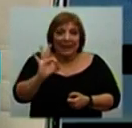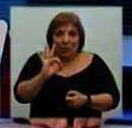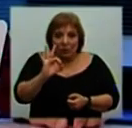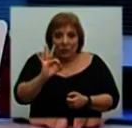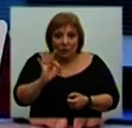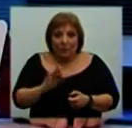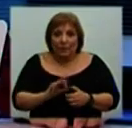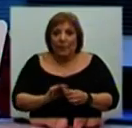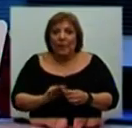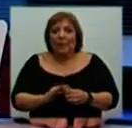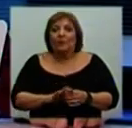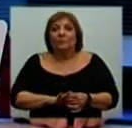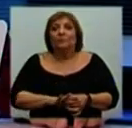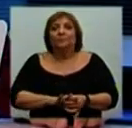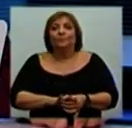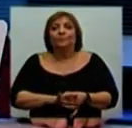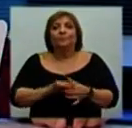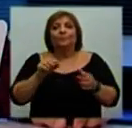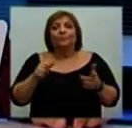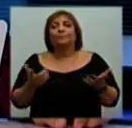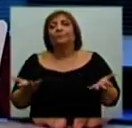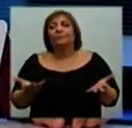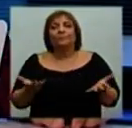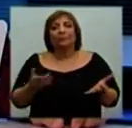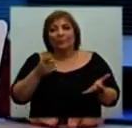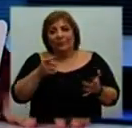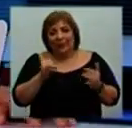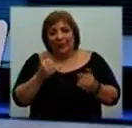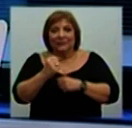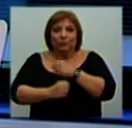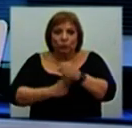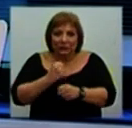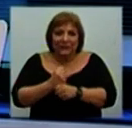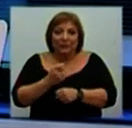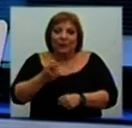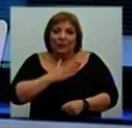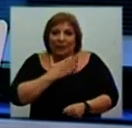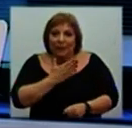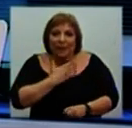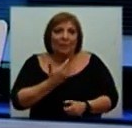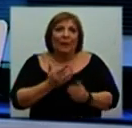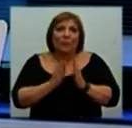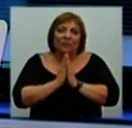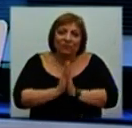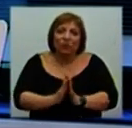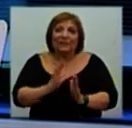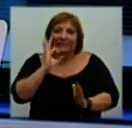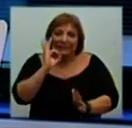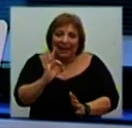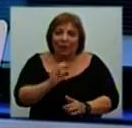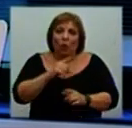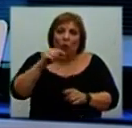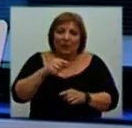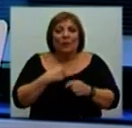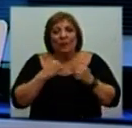progresividad barrios Qué result bueno evidentemente usted hace muchos años está reclamando tolerancia cero Exacto Y ya le voy a preguntar por